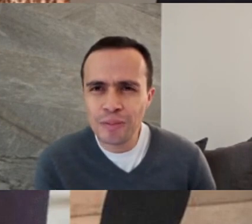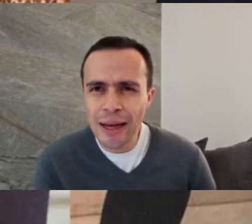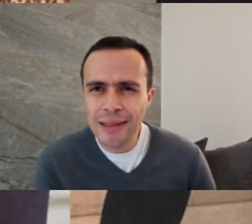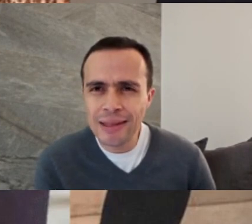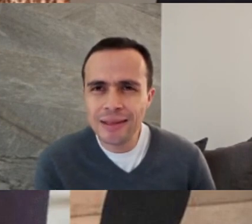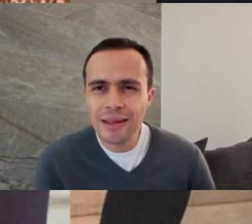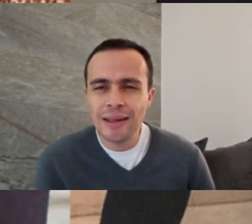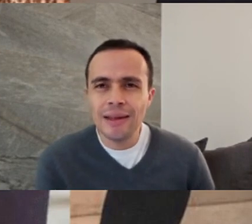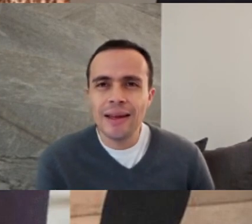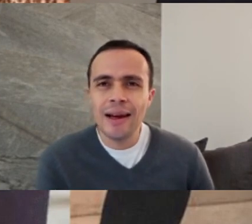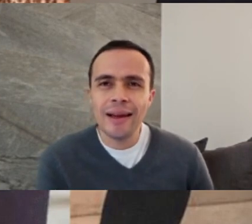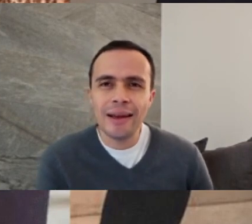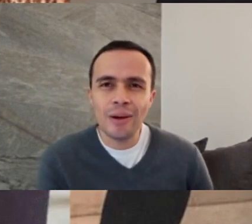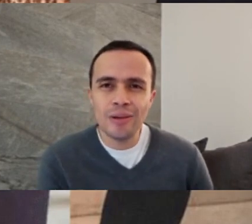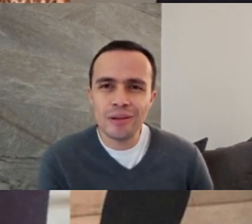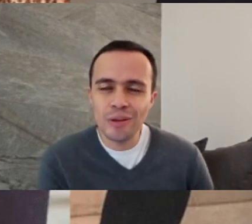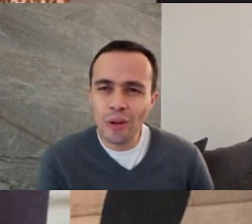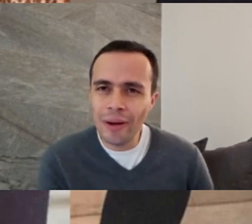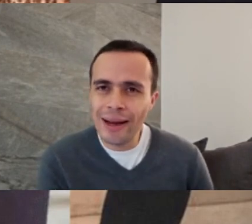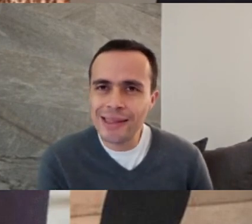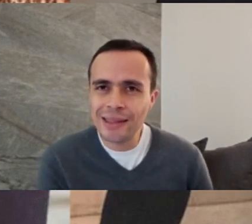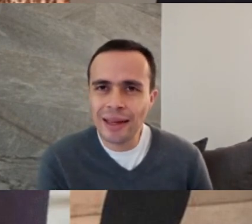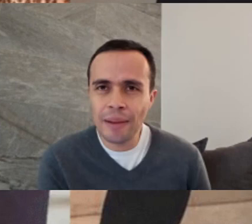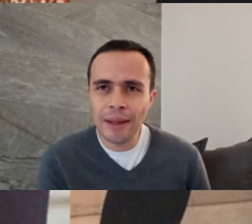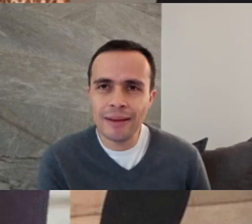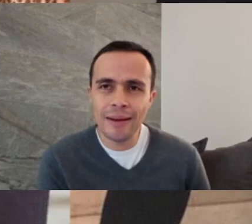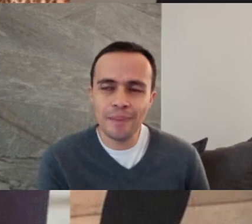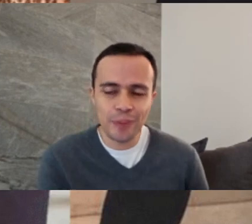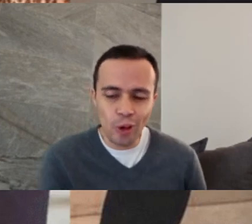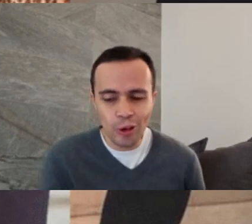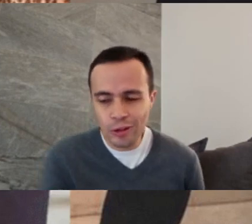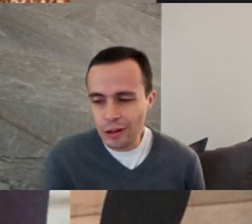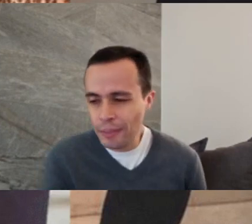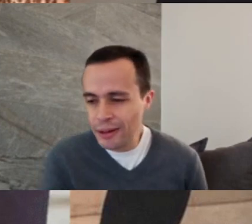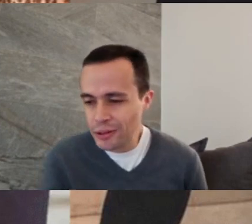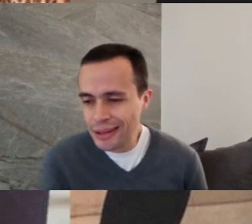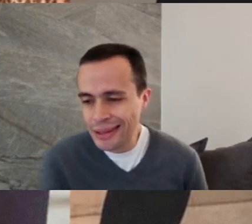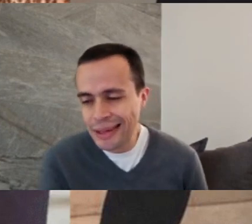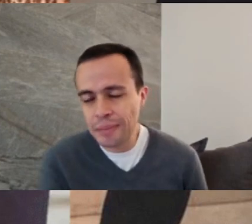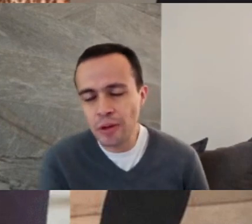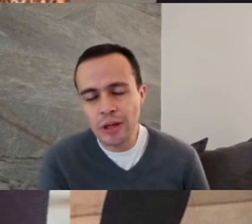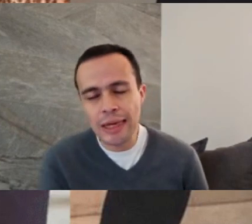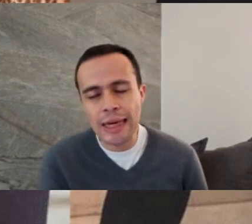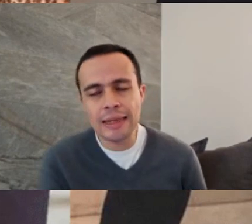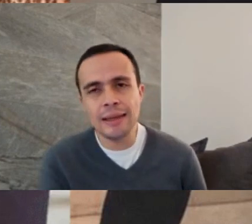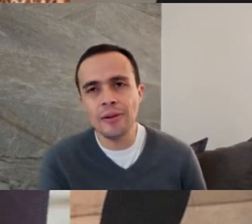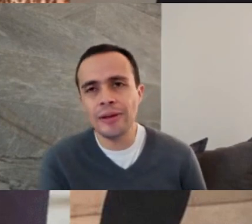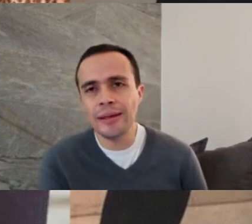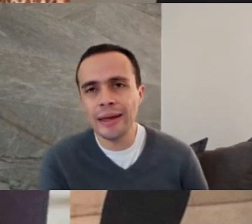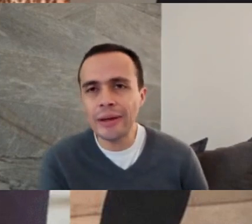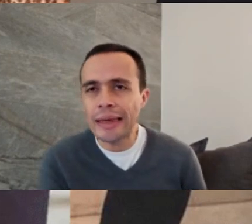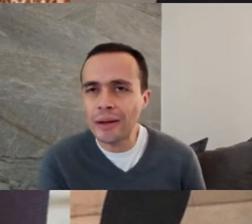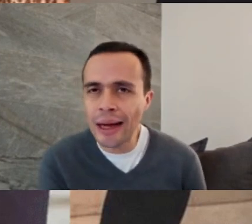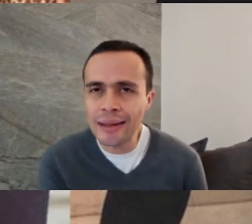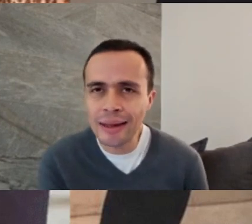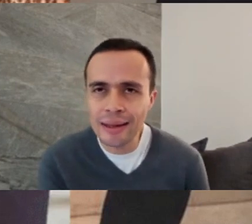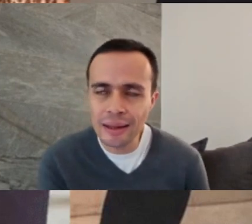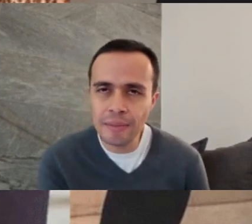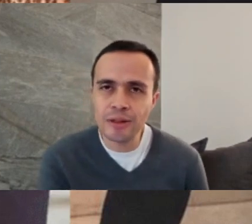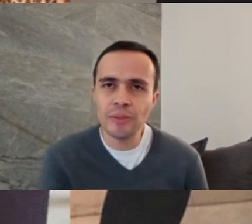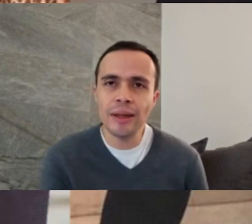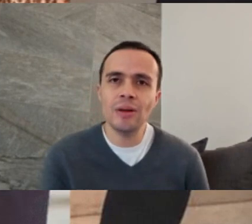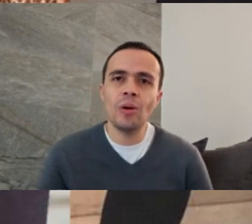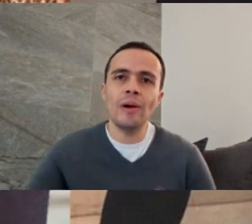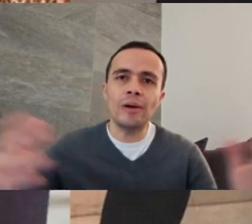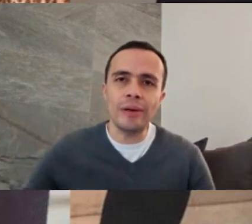Generalmente los más ricos, no necesariamente. Yo conozco personas que tienen muchísimo dinero y no andan